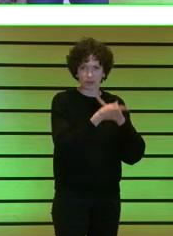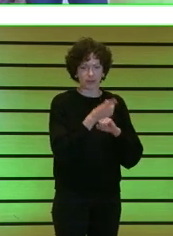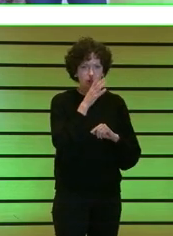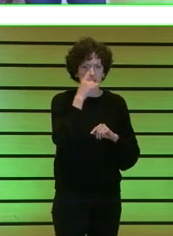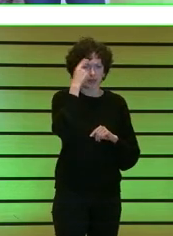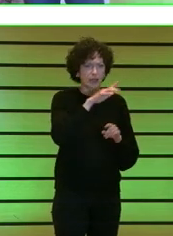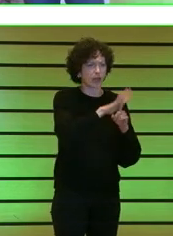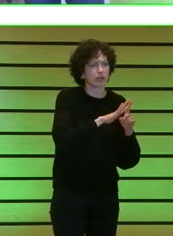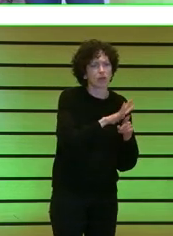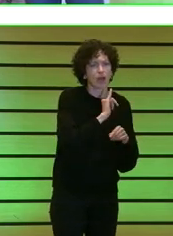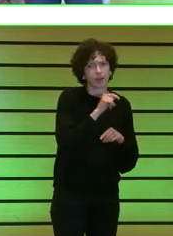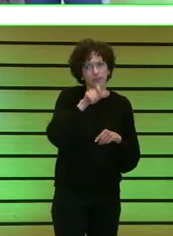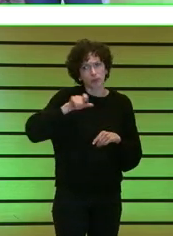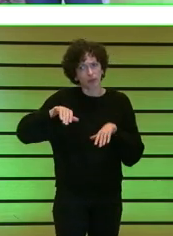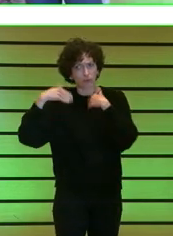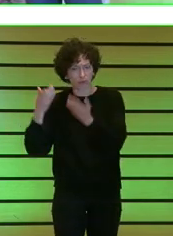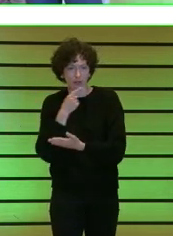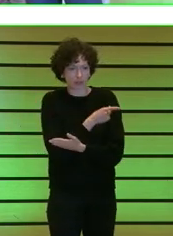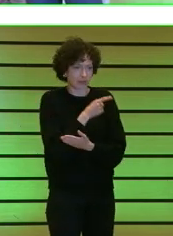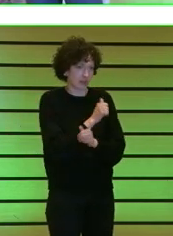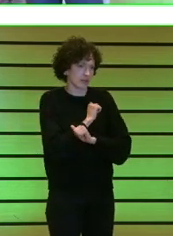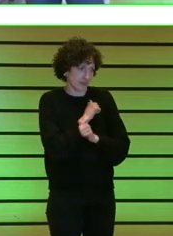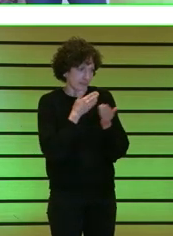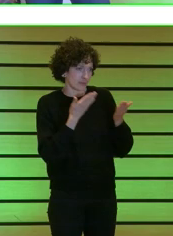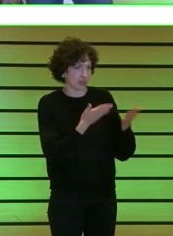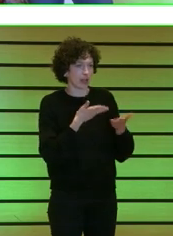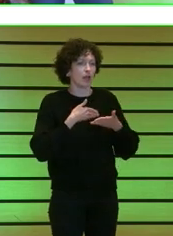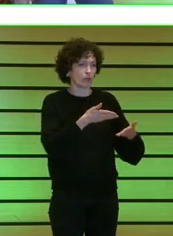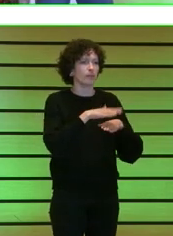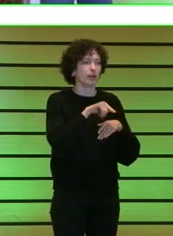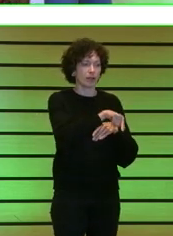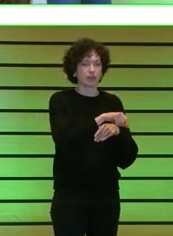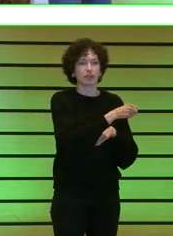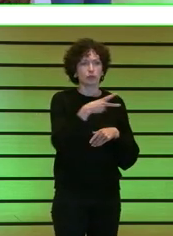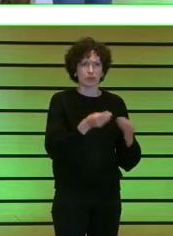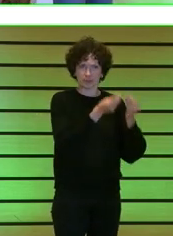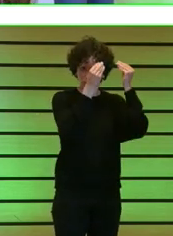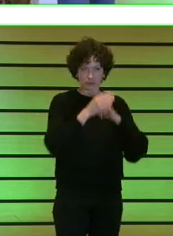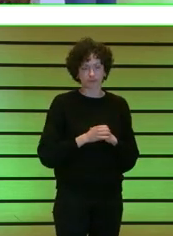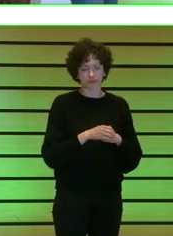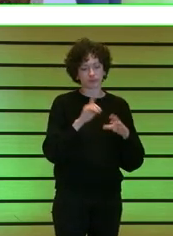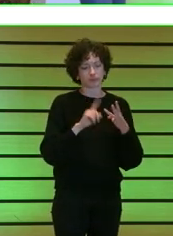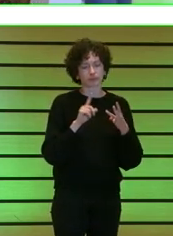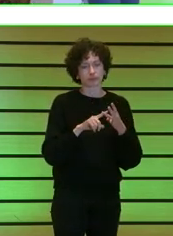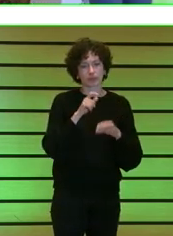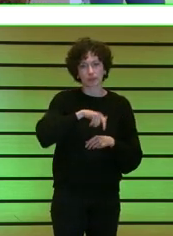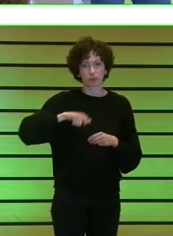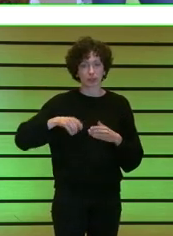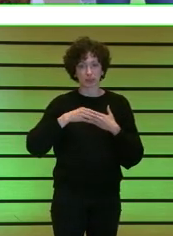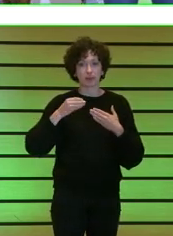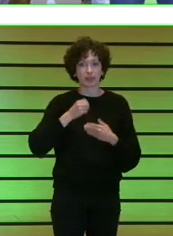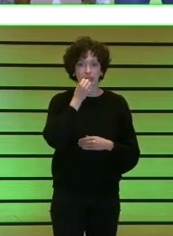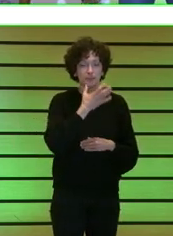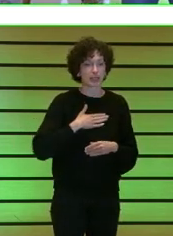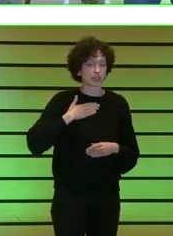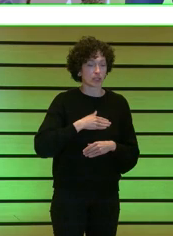que alguien te espera afuera también ayuda y contribuye a mejorar el pronóstico de los pacientes el tercer punto sería el bienestar de los pacientes